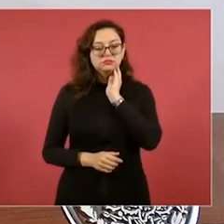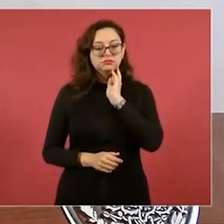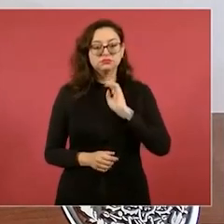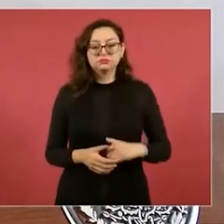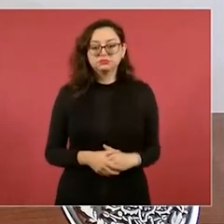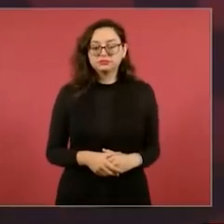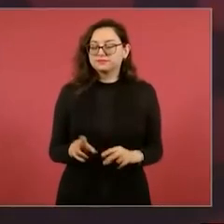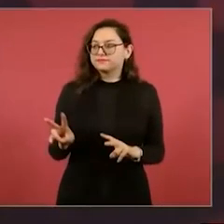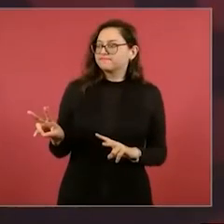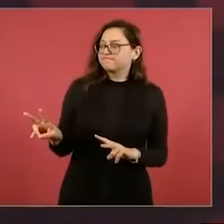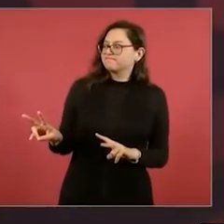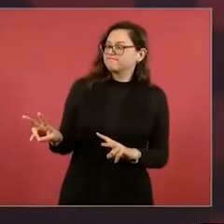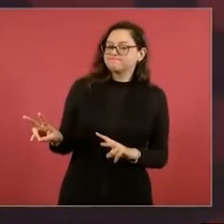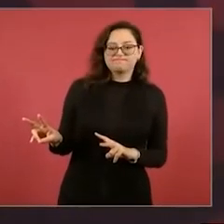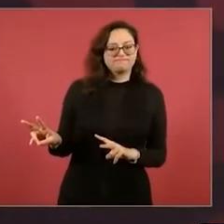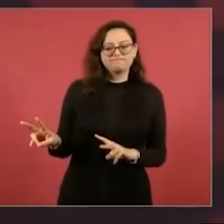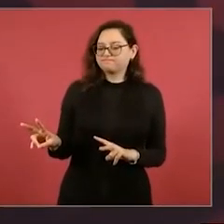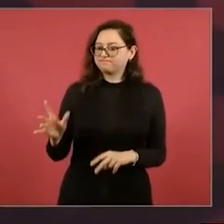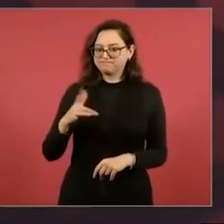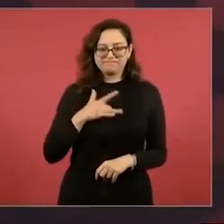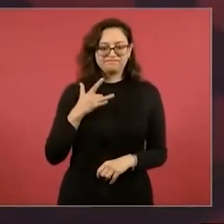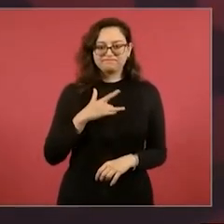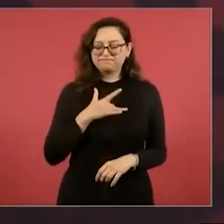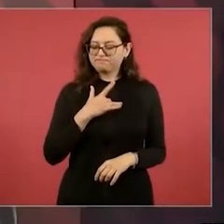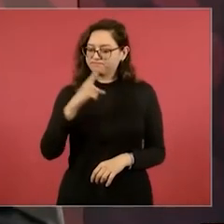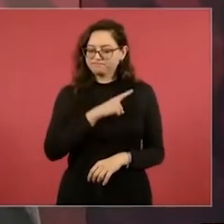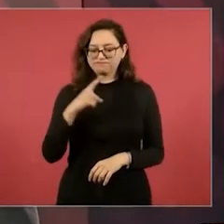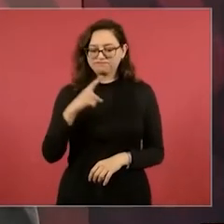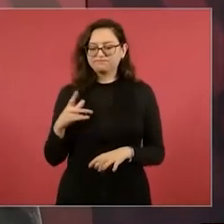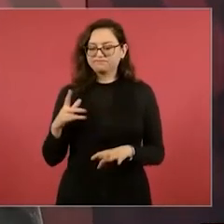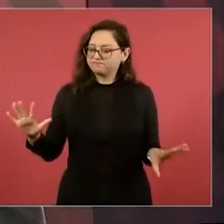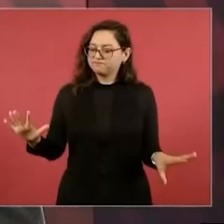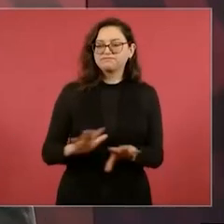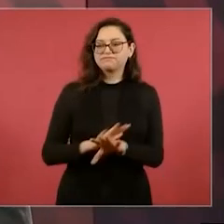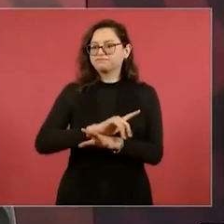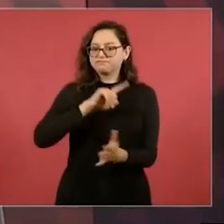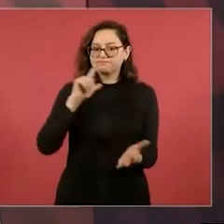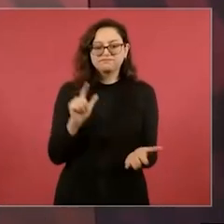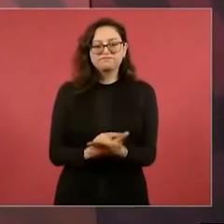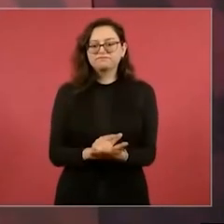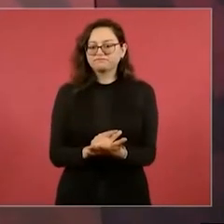Entonces, a partir de ahí, decido presentar una reforma,